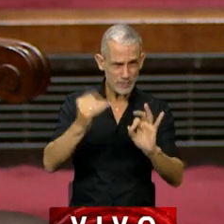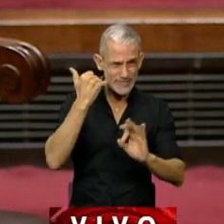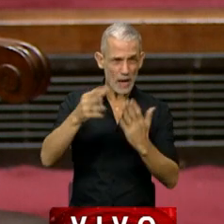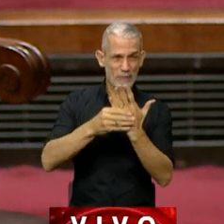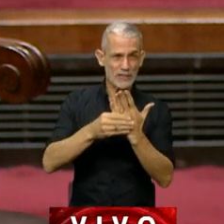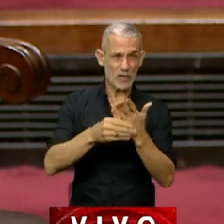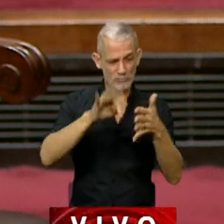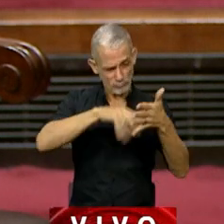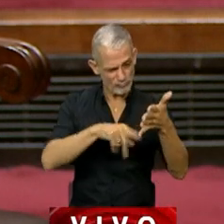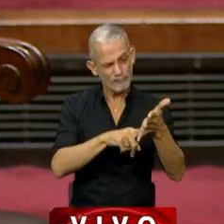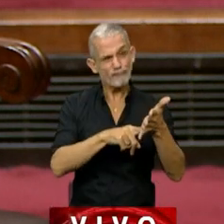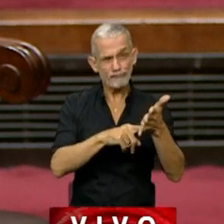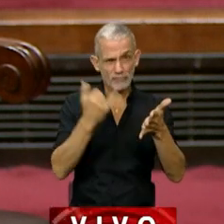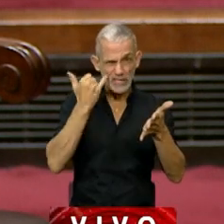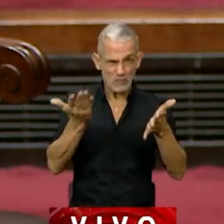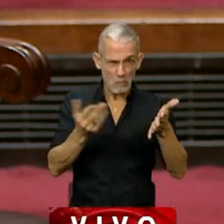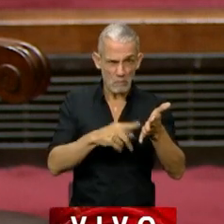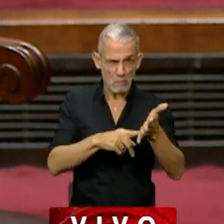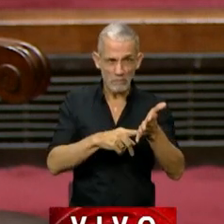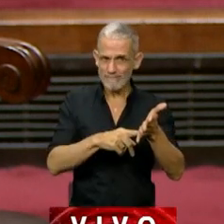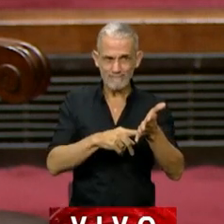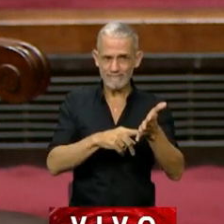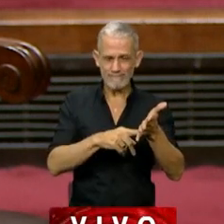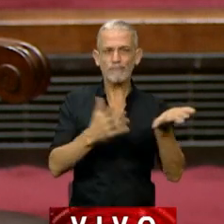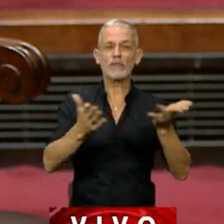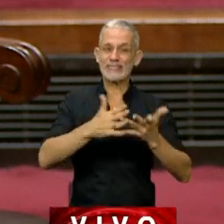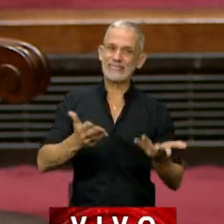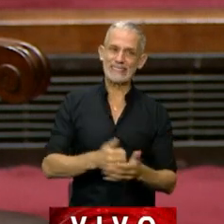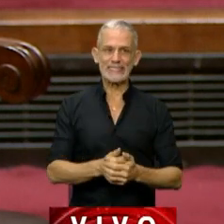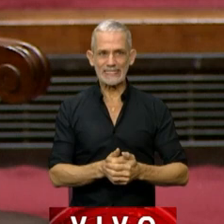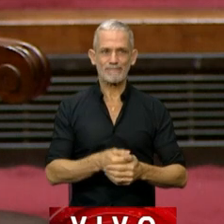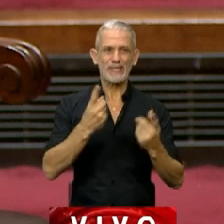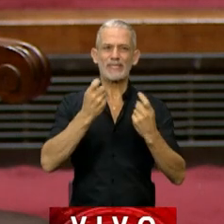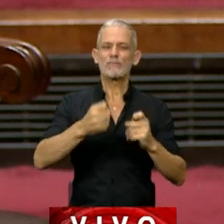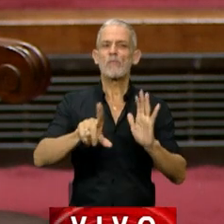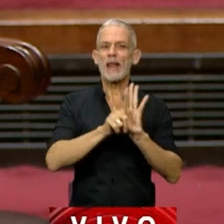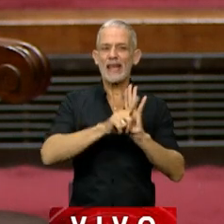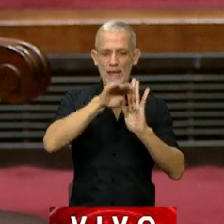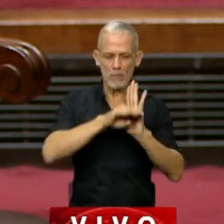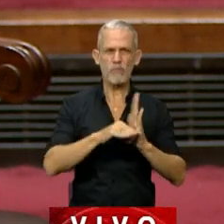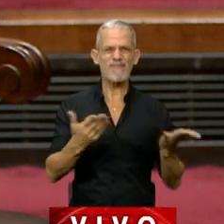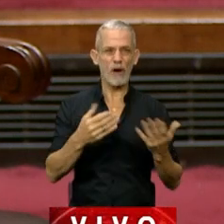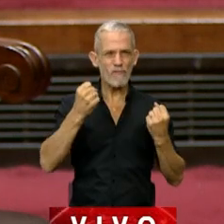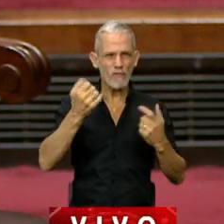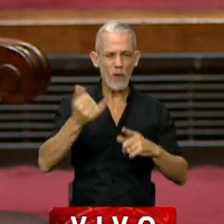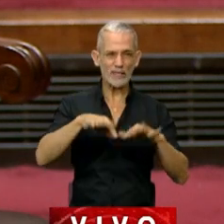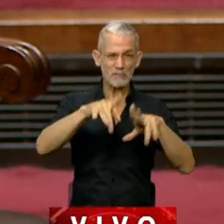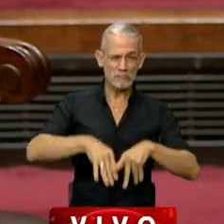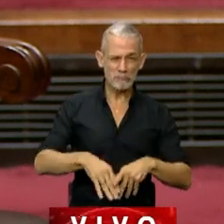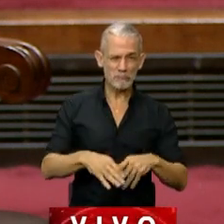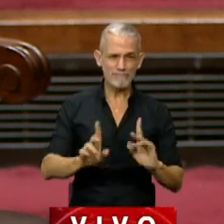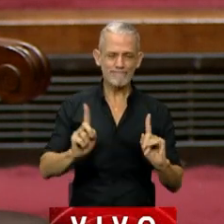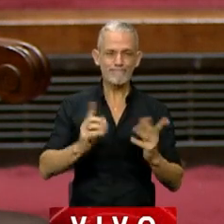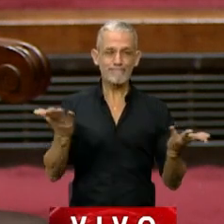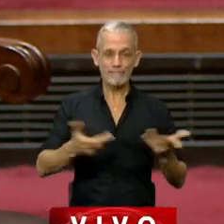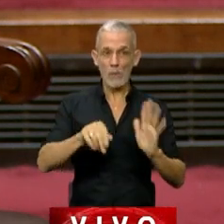fue casi nulo. Por eso es que decimos necesitamos de una norma más fuerte, una ley, para ver si